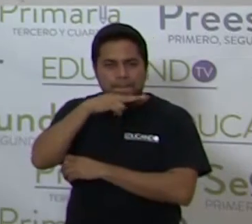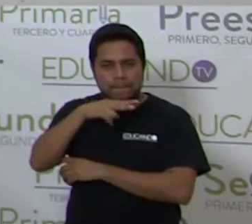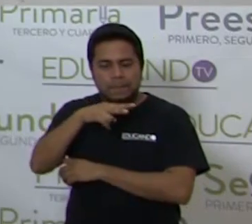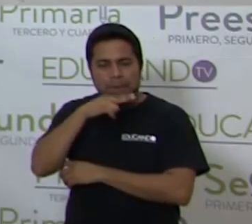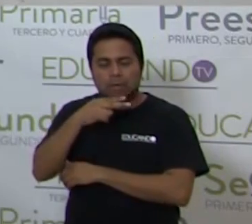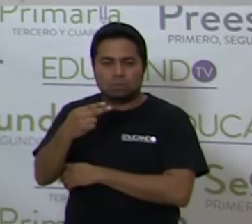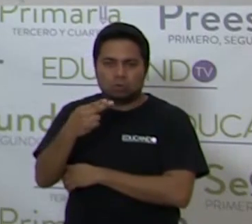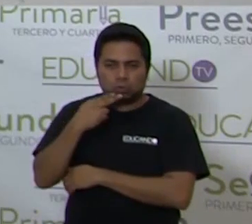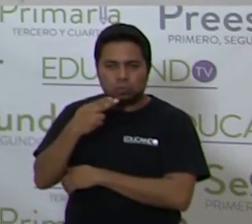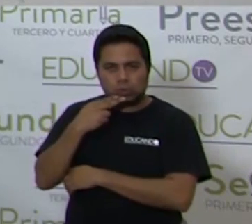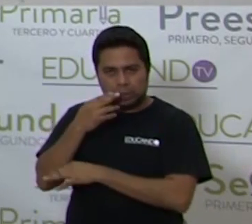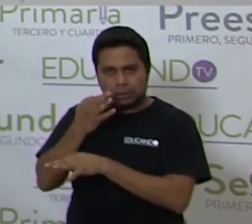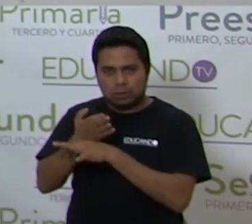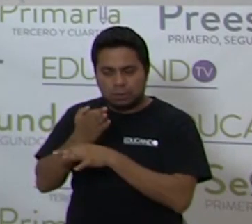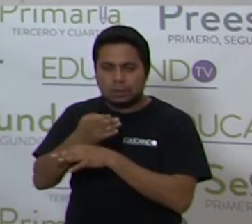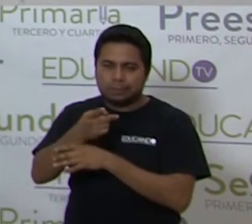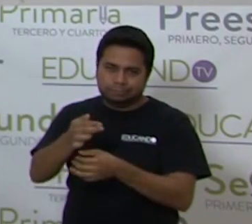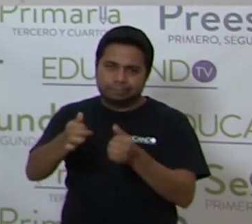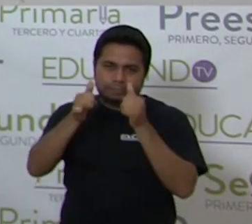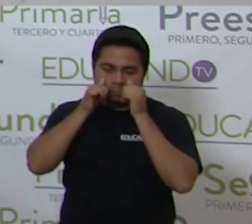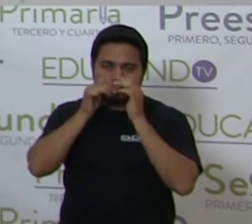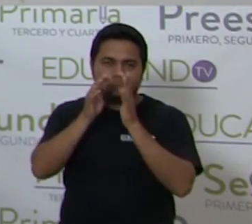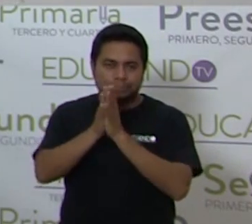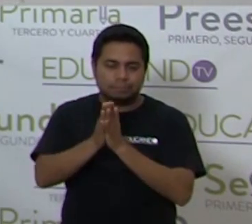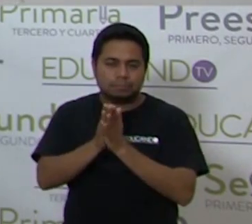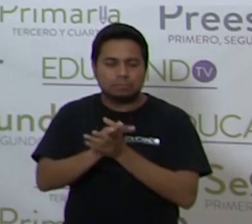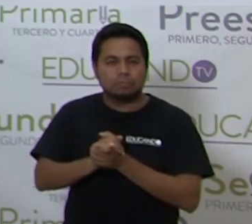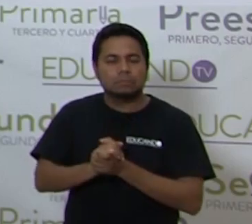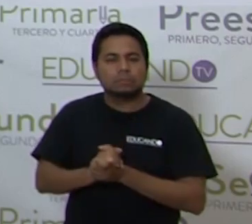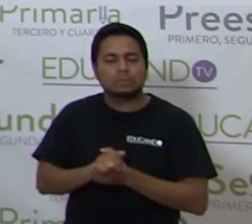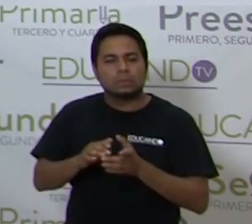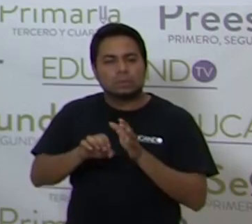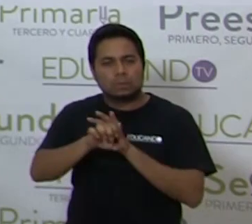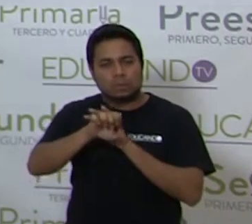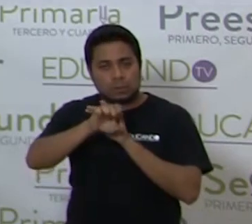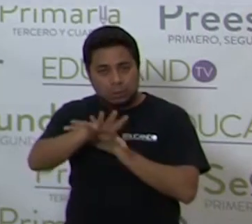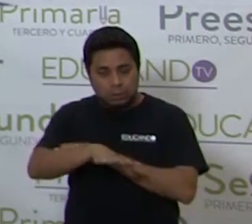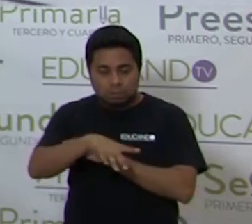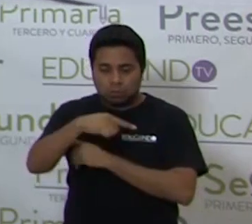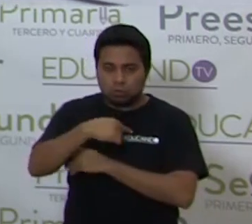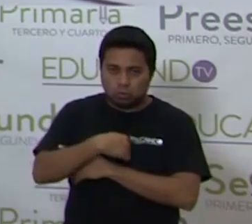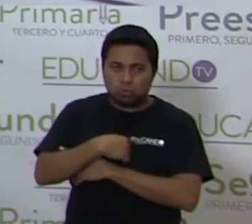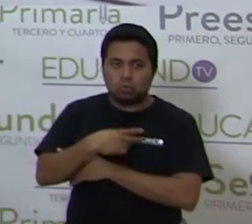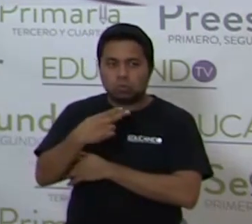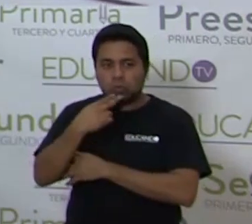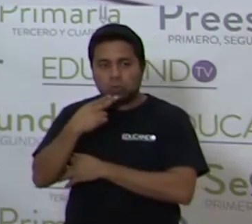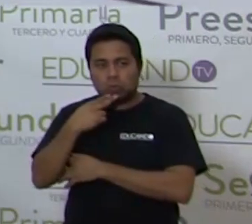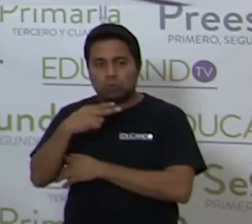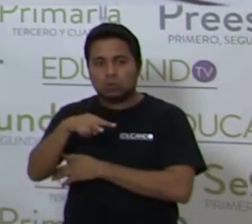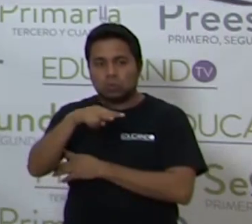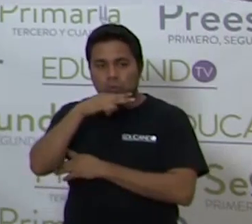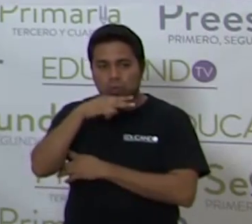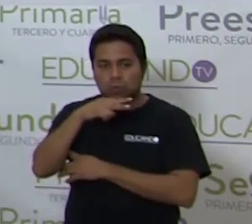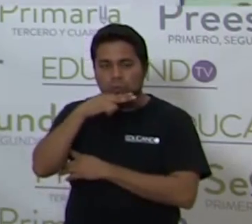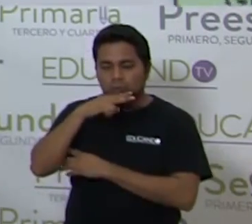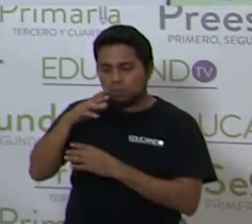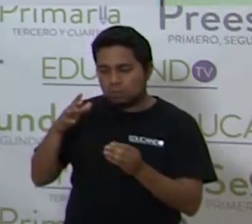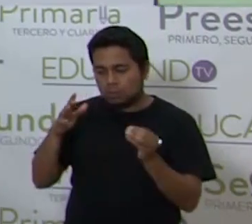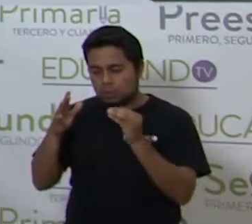estamos utilizando. Mucha atención, porque cuando nosotros utilizamos el verbo